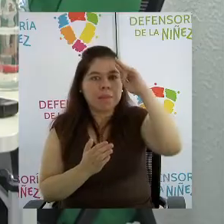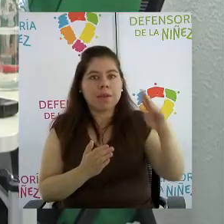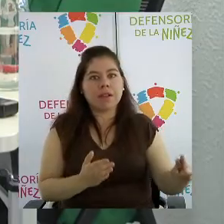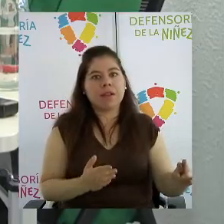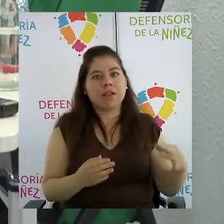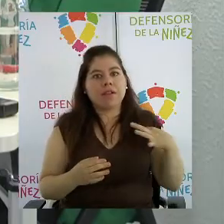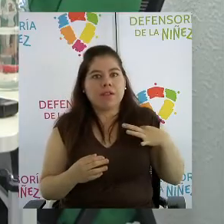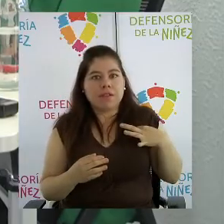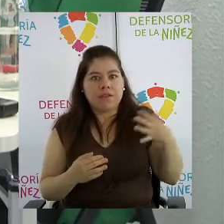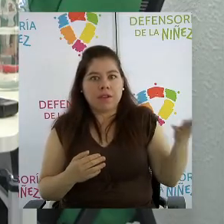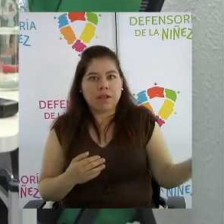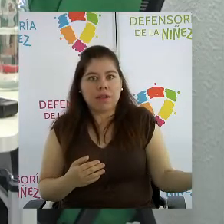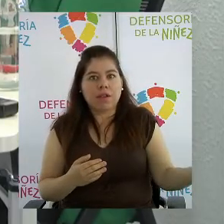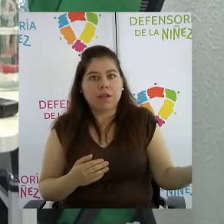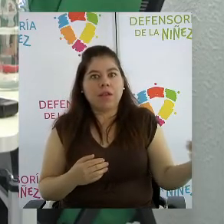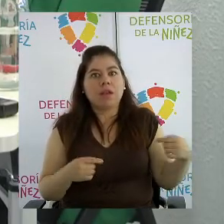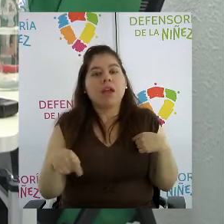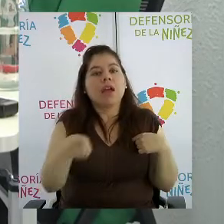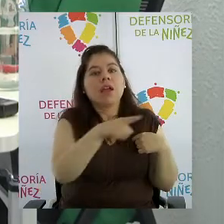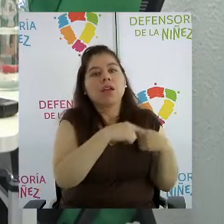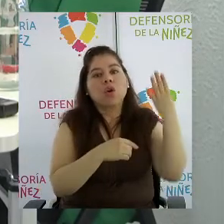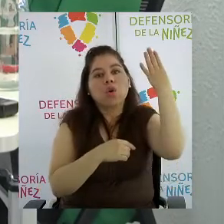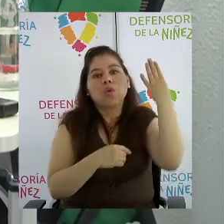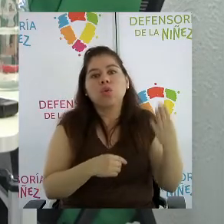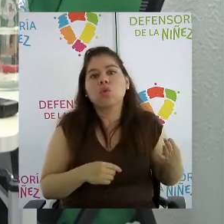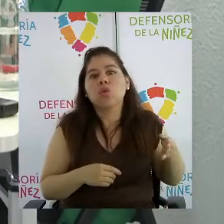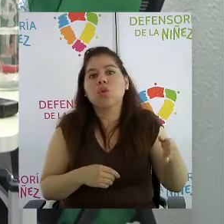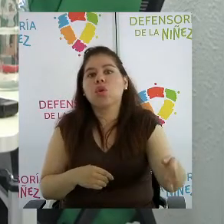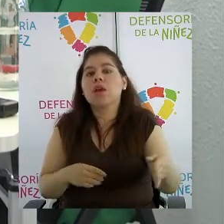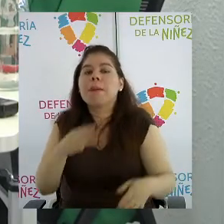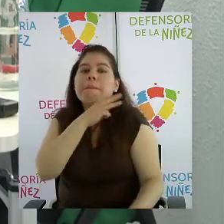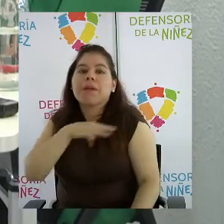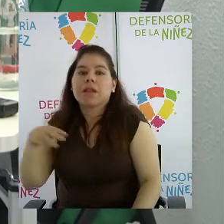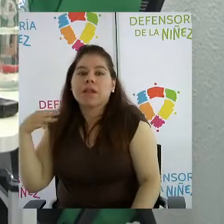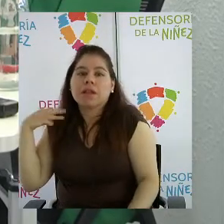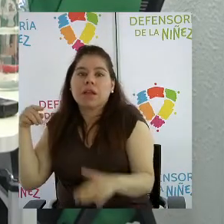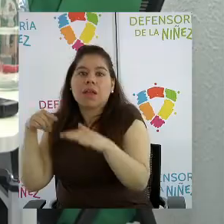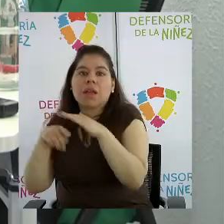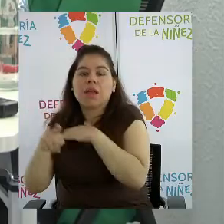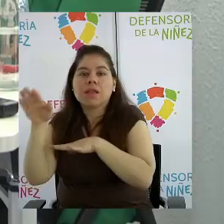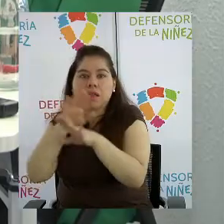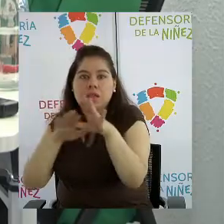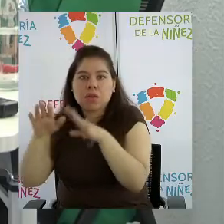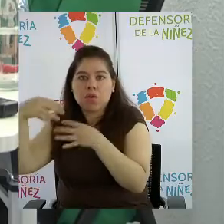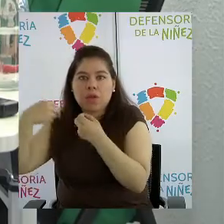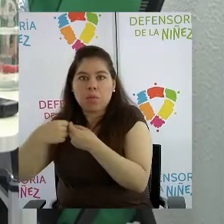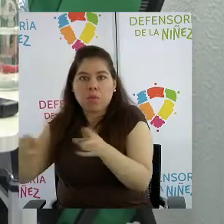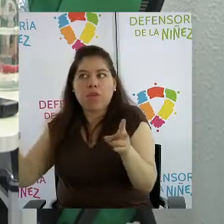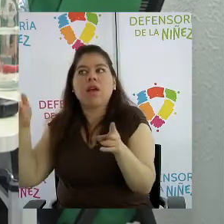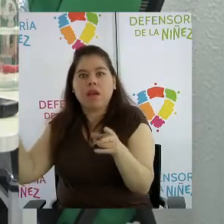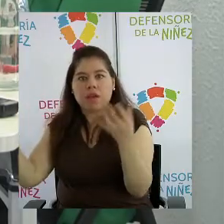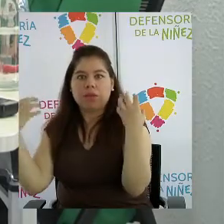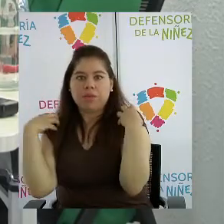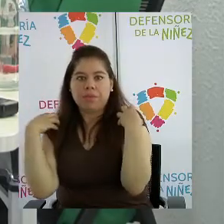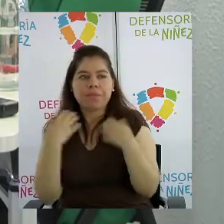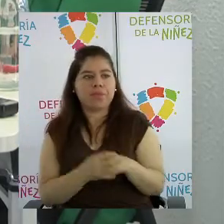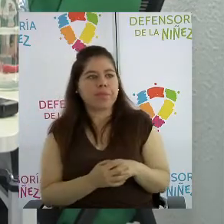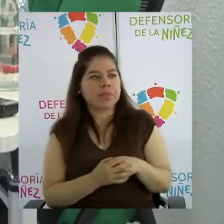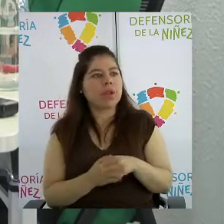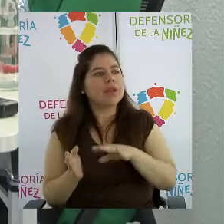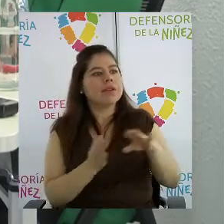de ese comportamiento en nuestro país es el Ministerio del Interior y Seguridad Pública. A propósito de los 11